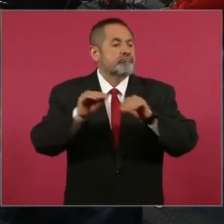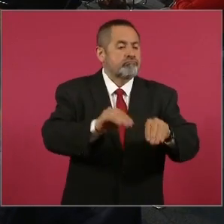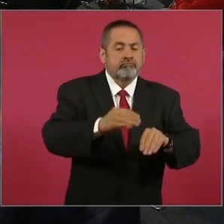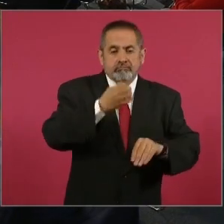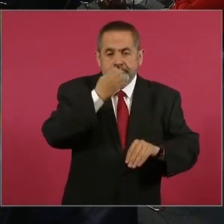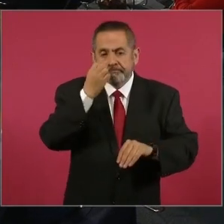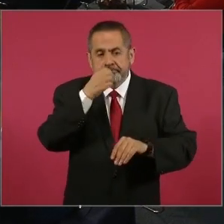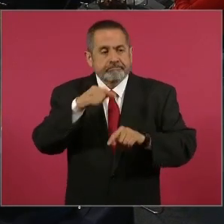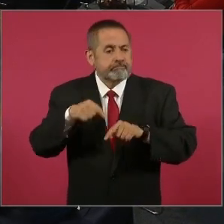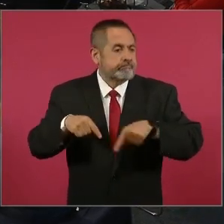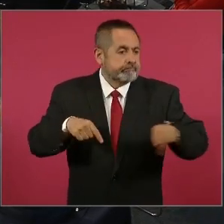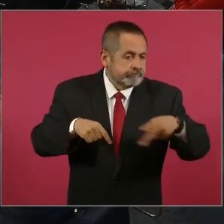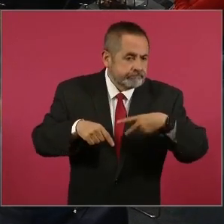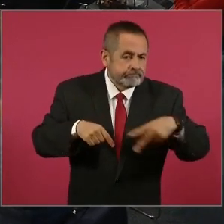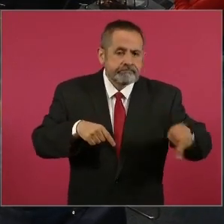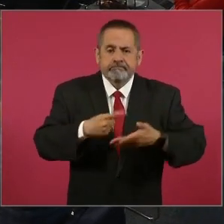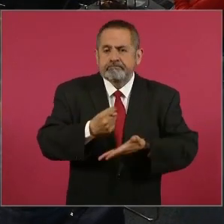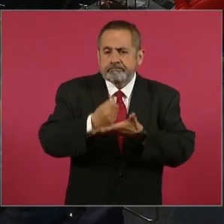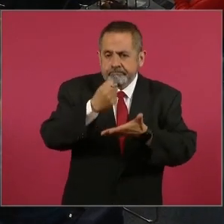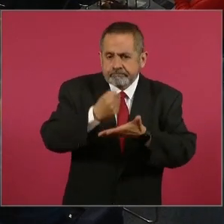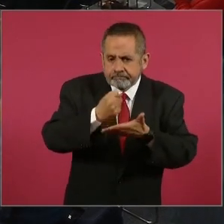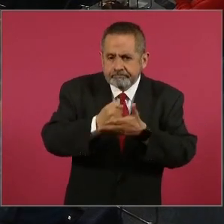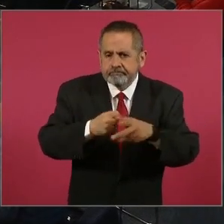niños a